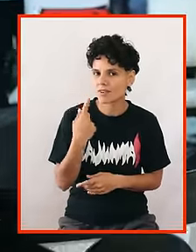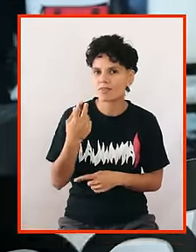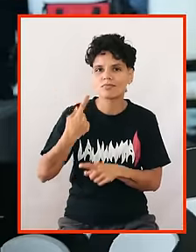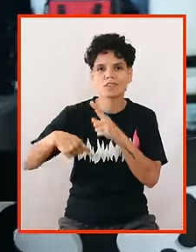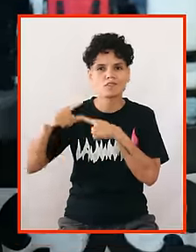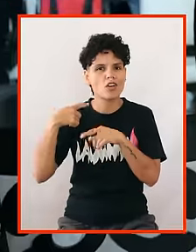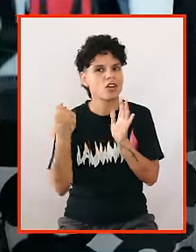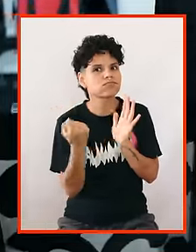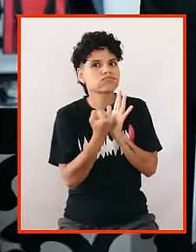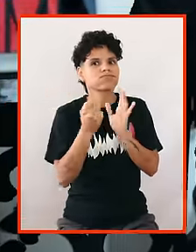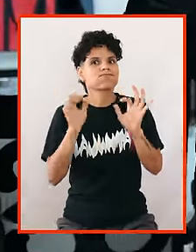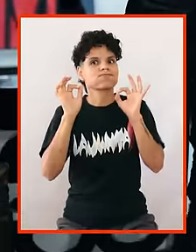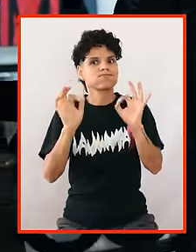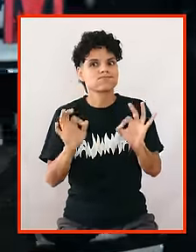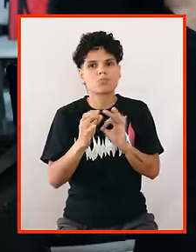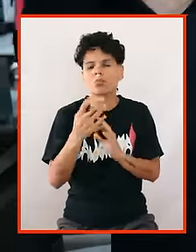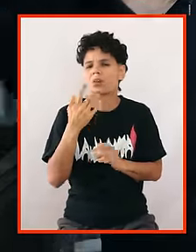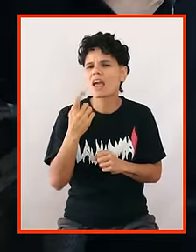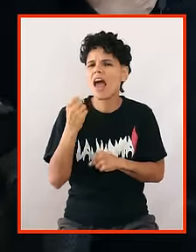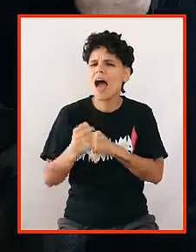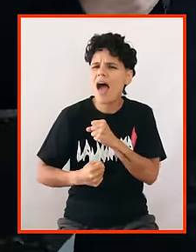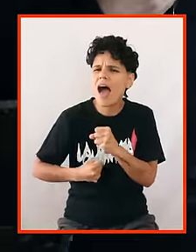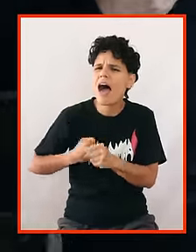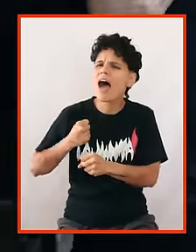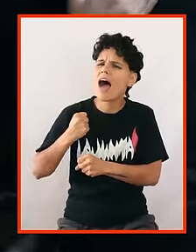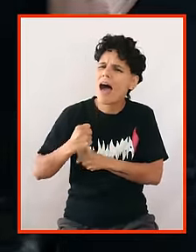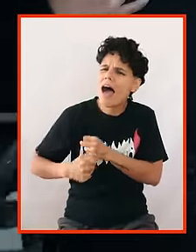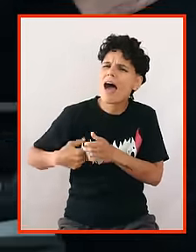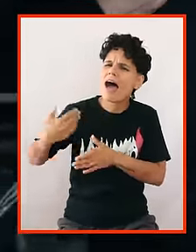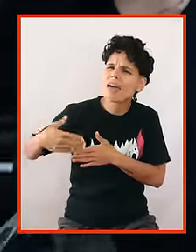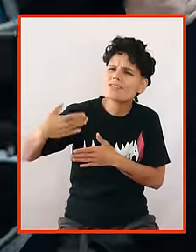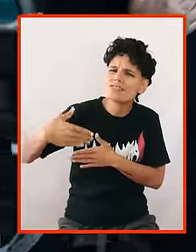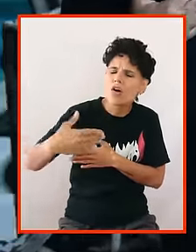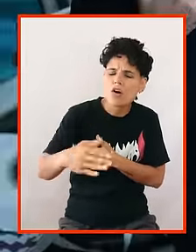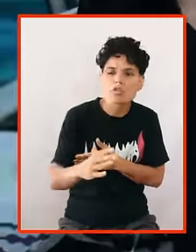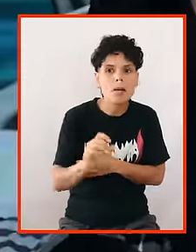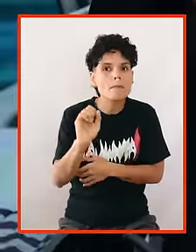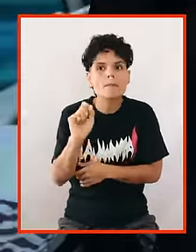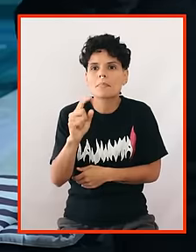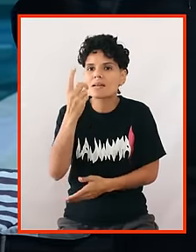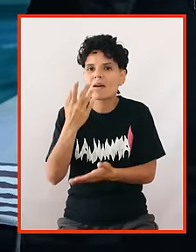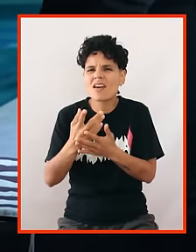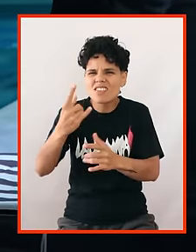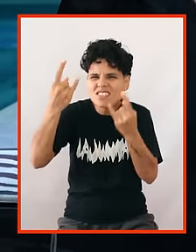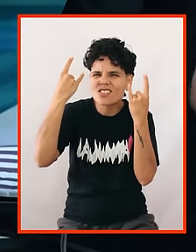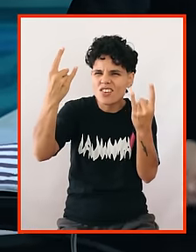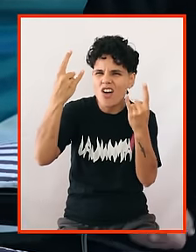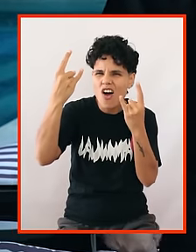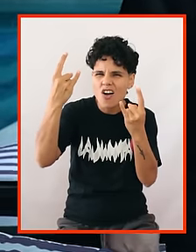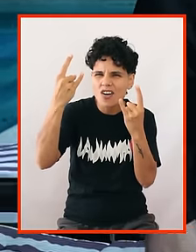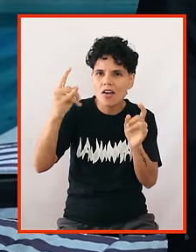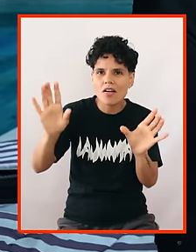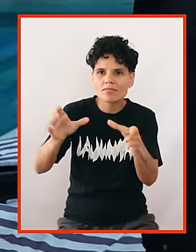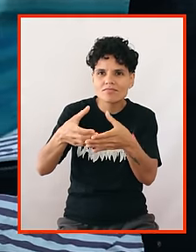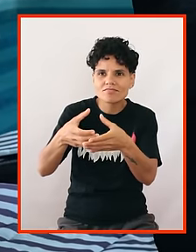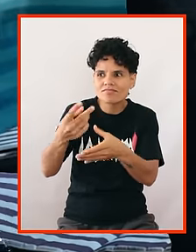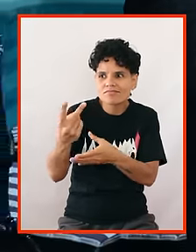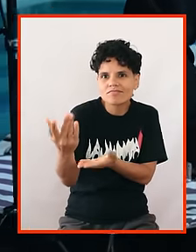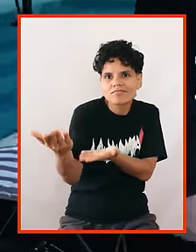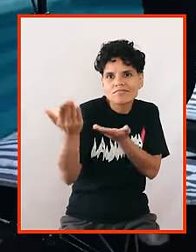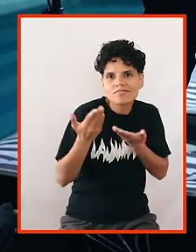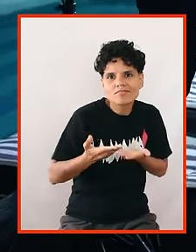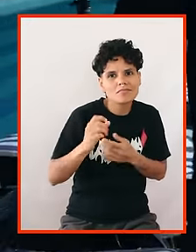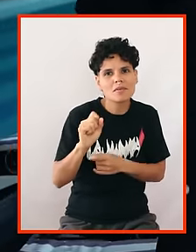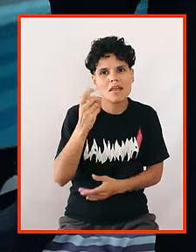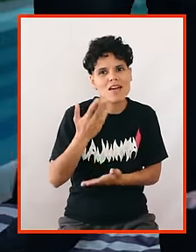este es un capítulo histórico. Es, ¿cómo así? Después de tantos años, de tantos capítulos, es la primera banda rock. ¿En serio? Que viene a